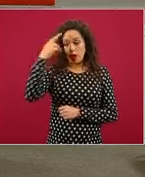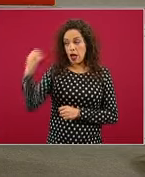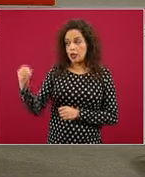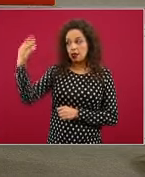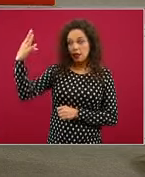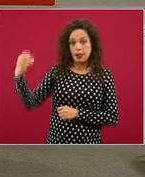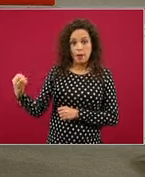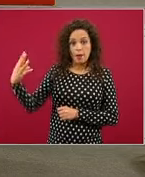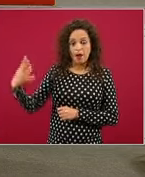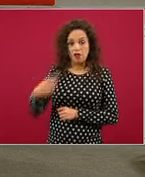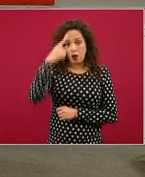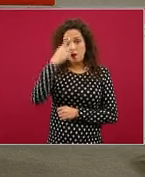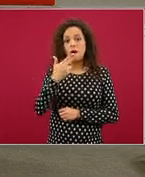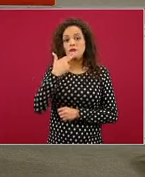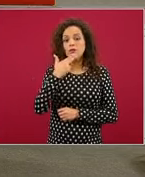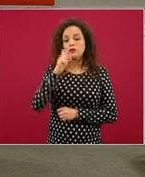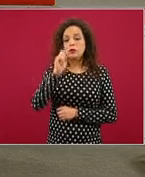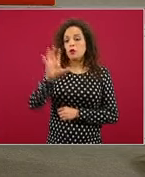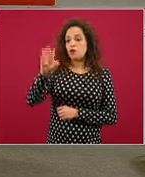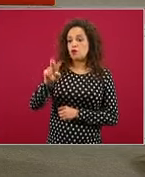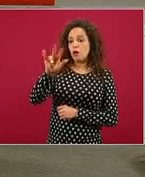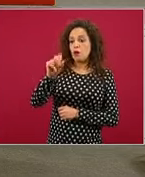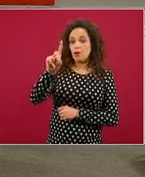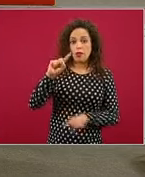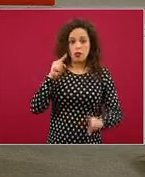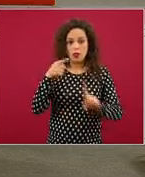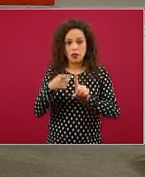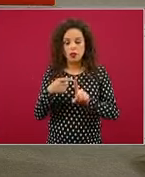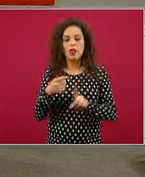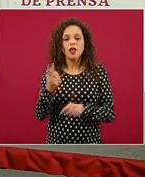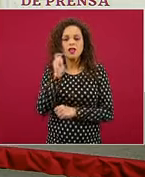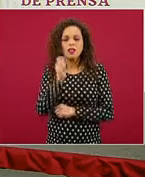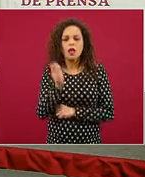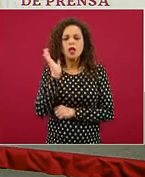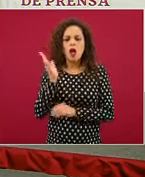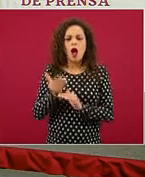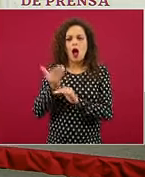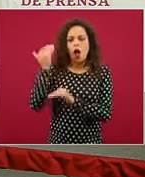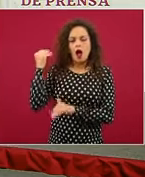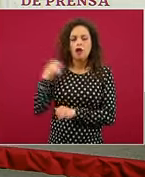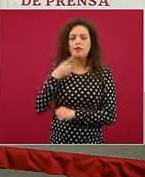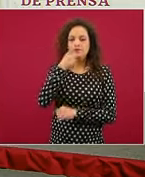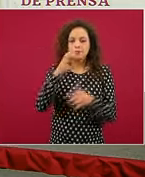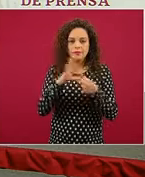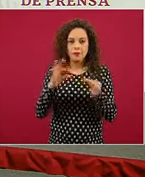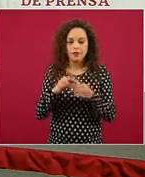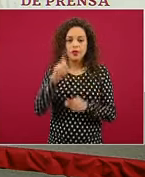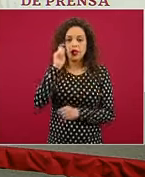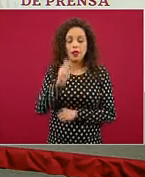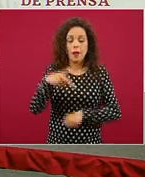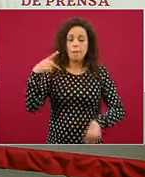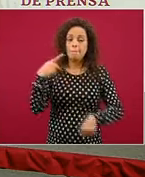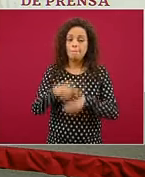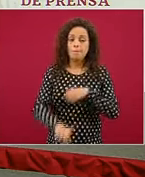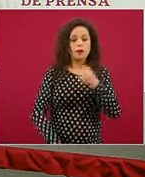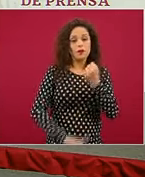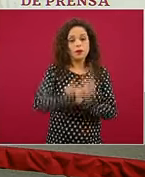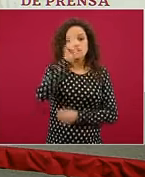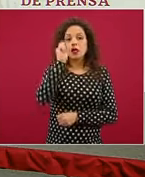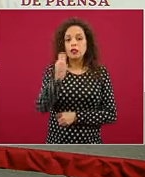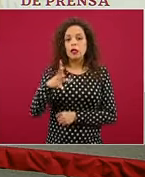riesgo COVID lo que significa es, como ya se ha indicado en múltiples ocasiones, el riesgo de que haya un